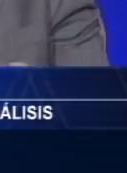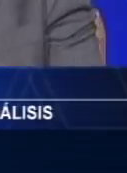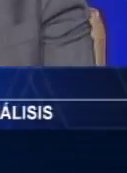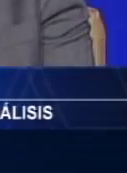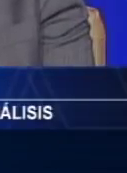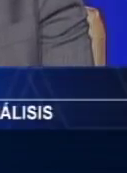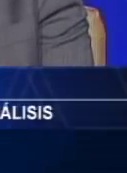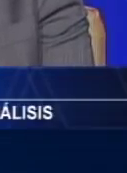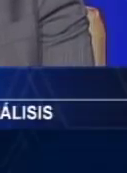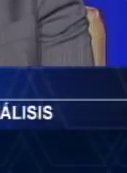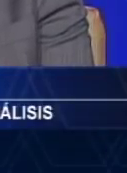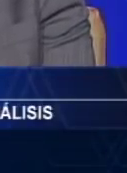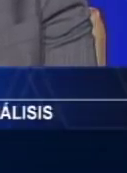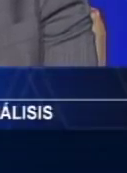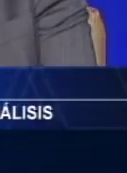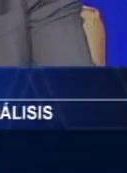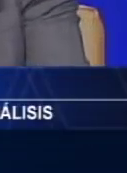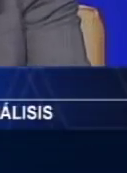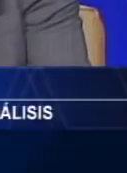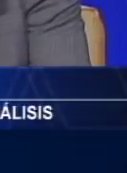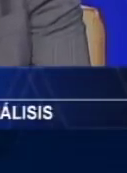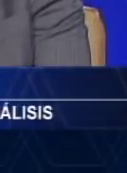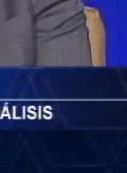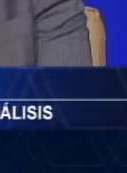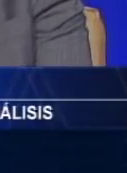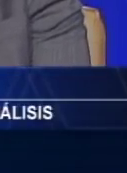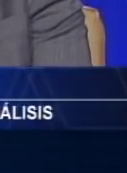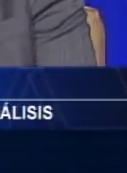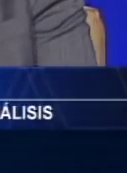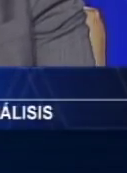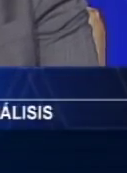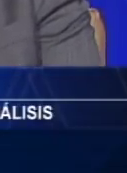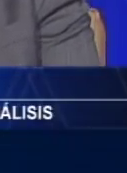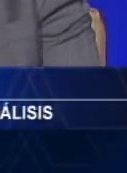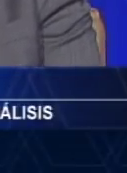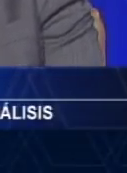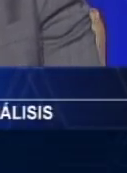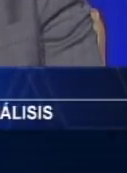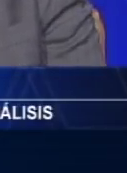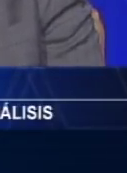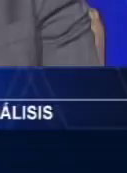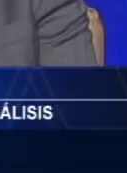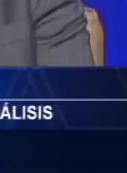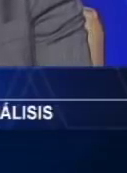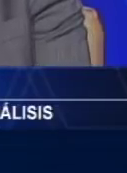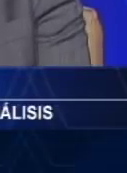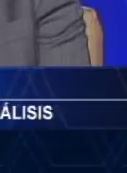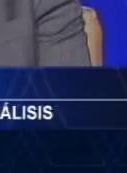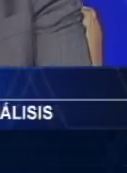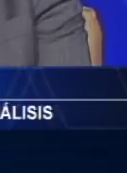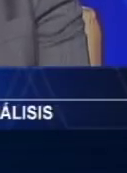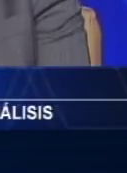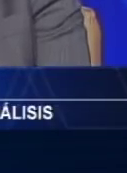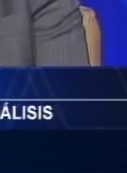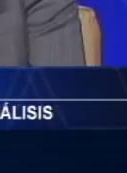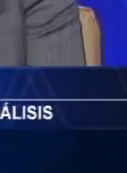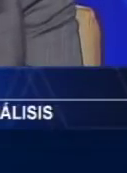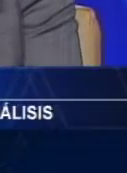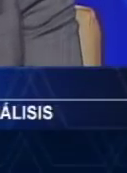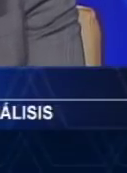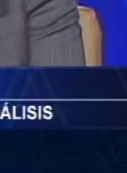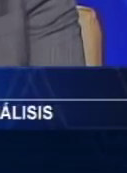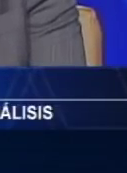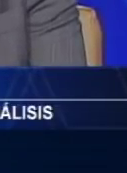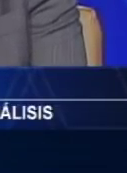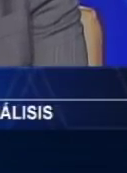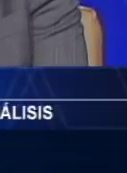los bancos con el banco central etcétera están más preparados que lo que la opinión pública dentro de cierta angustia pues ésta está